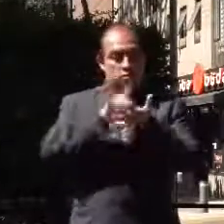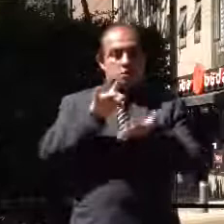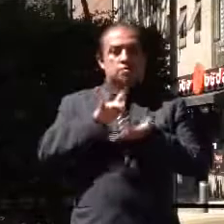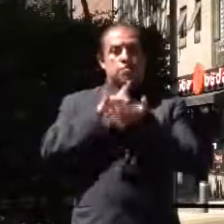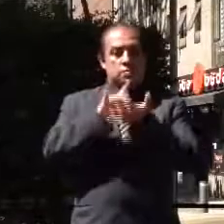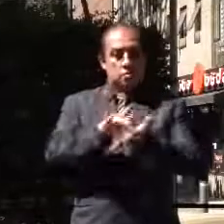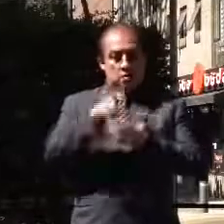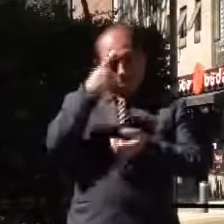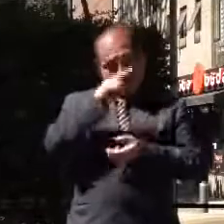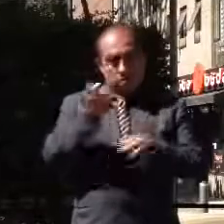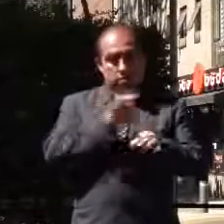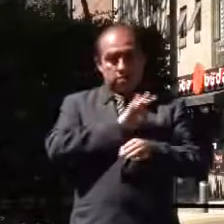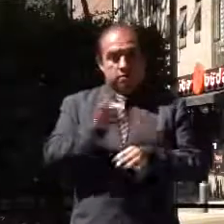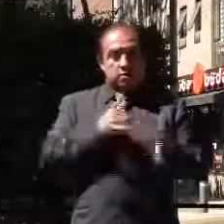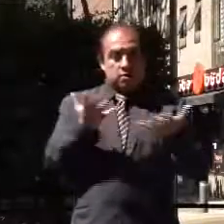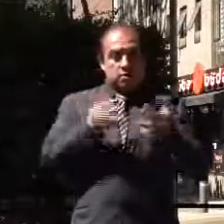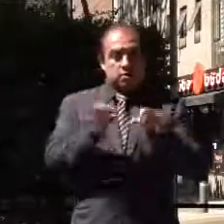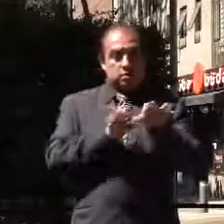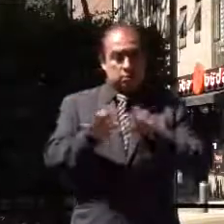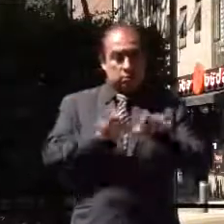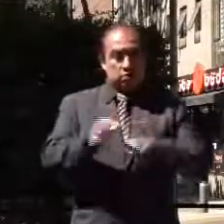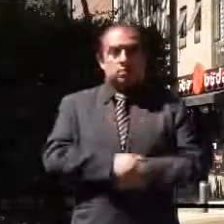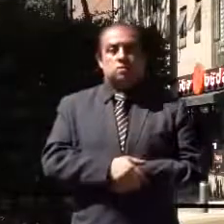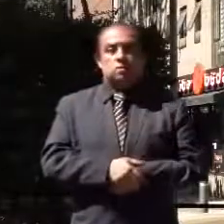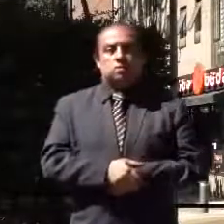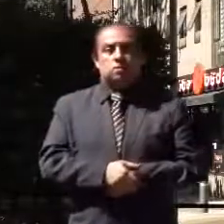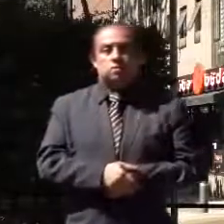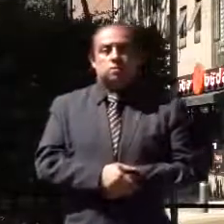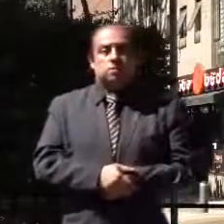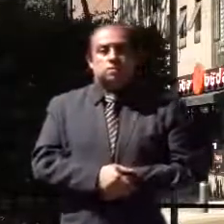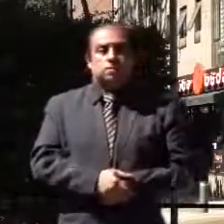poder realizar estos trabajos. Bueno,